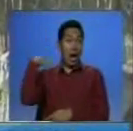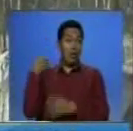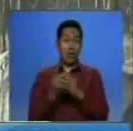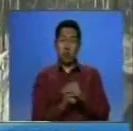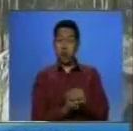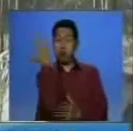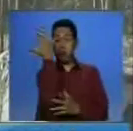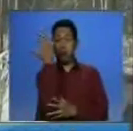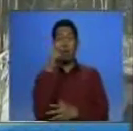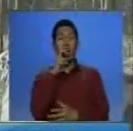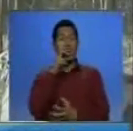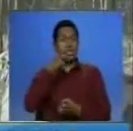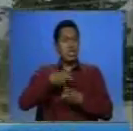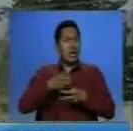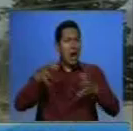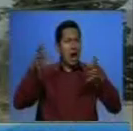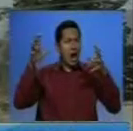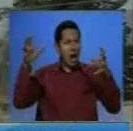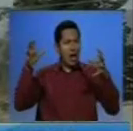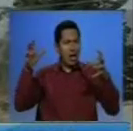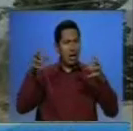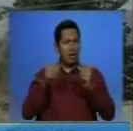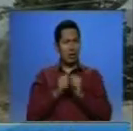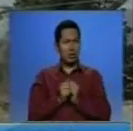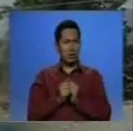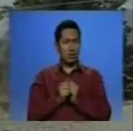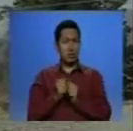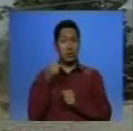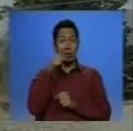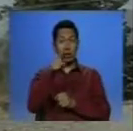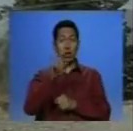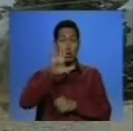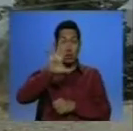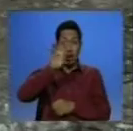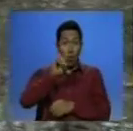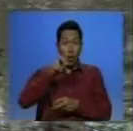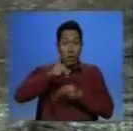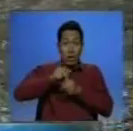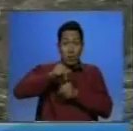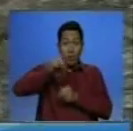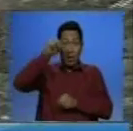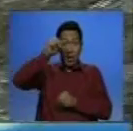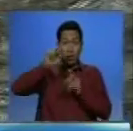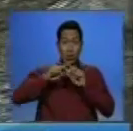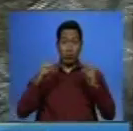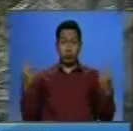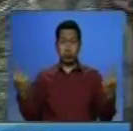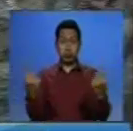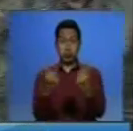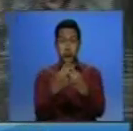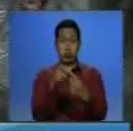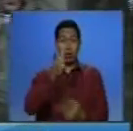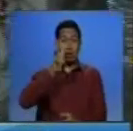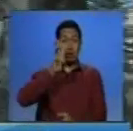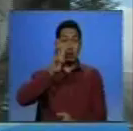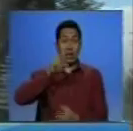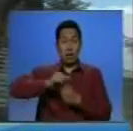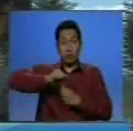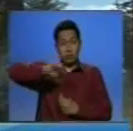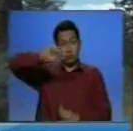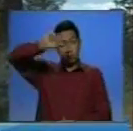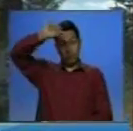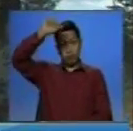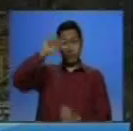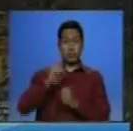Sobresale impresionantemente sobre el paisaje. Tiene 50 metros de diámetro y 6 de altura. Desde principios de siglo ha